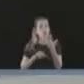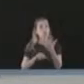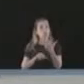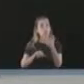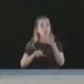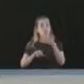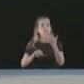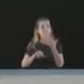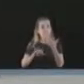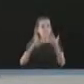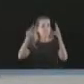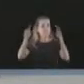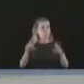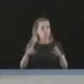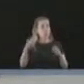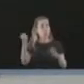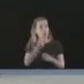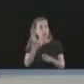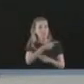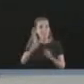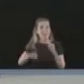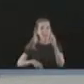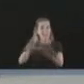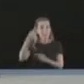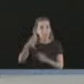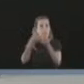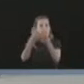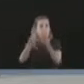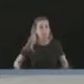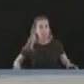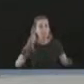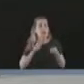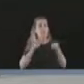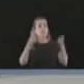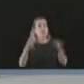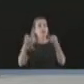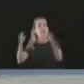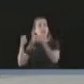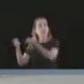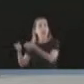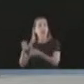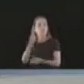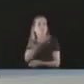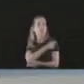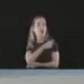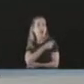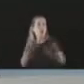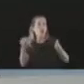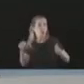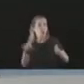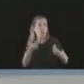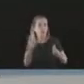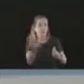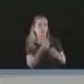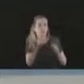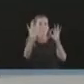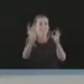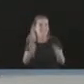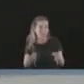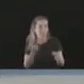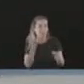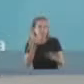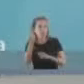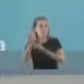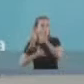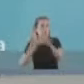dice, yo entonces voy a esperar. No, no es cuestión de esperar. Si usted ya pasó un tiempo prudencial, menor de 50 años,